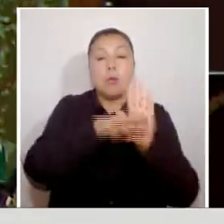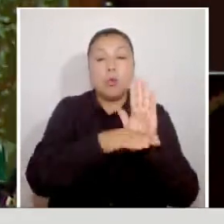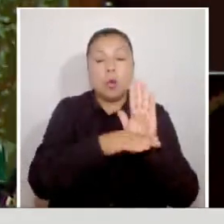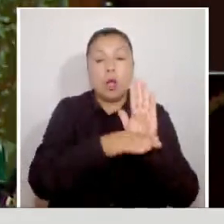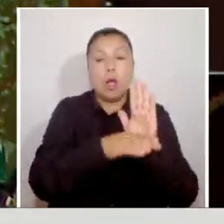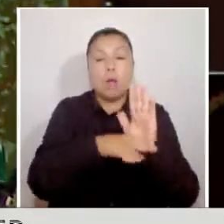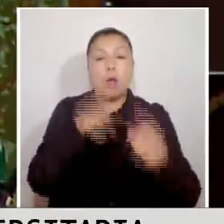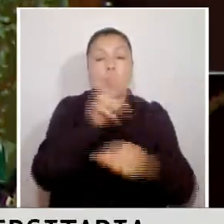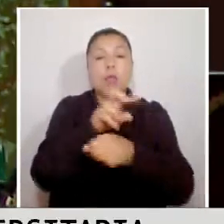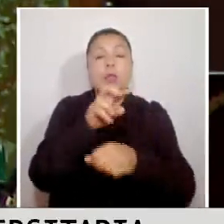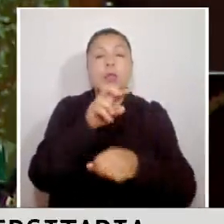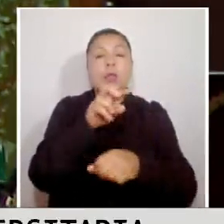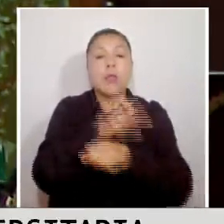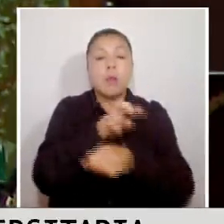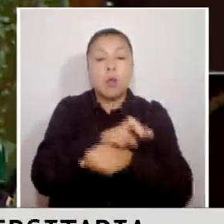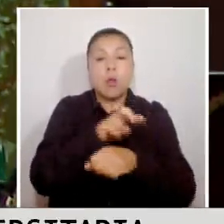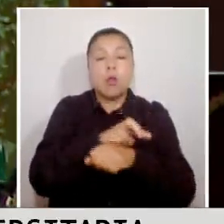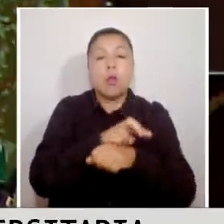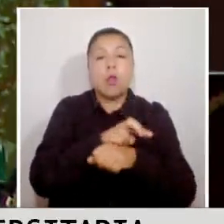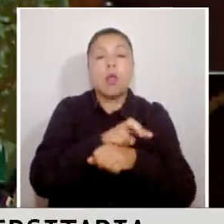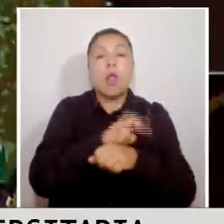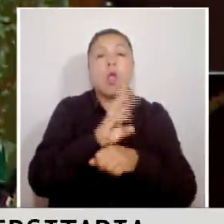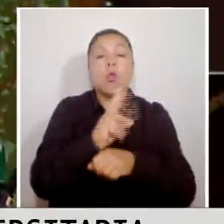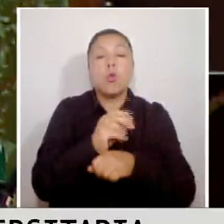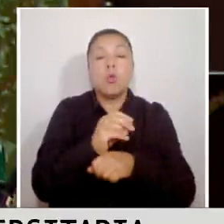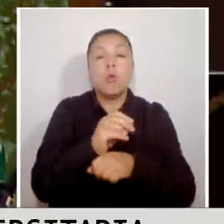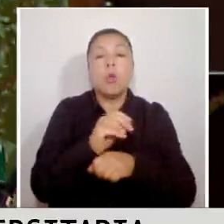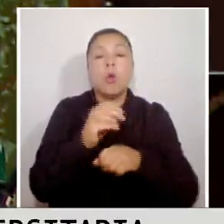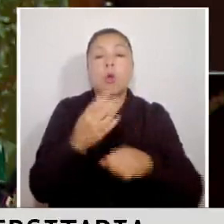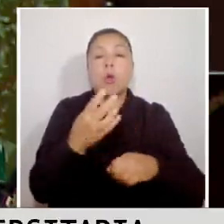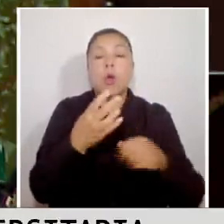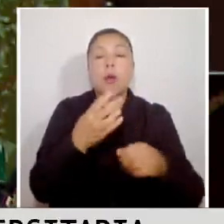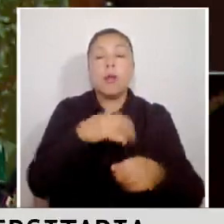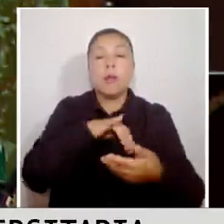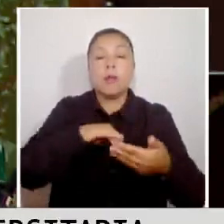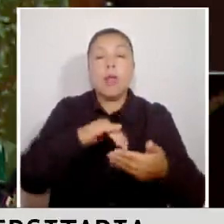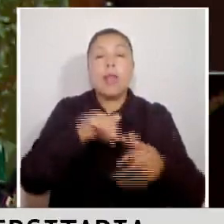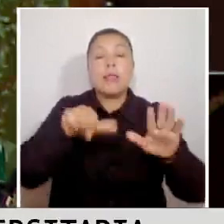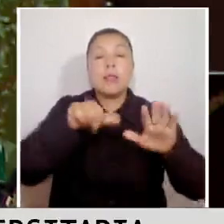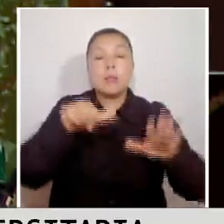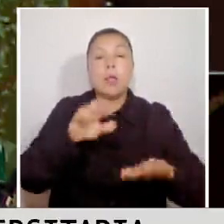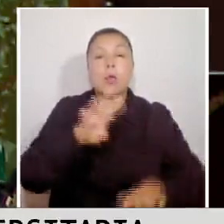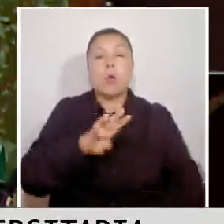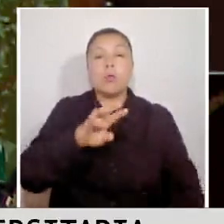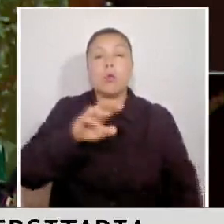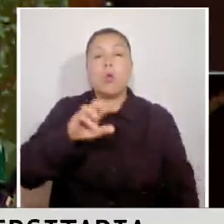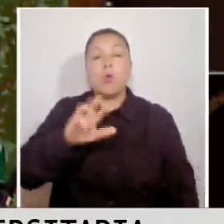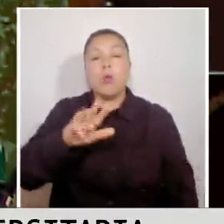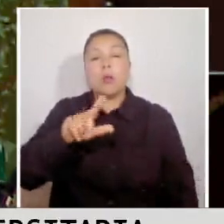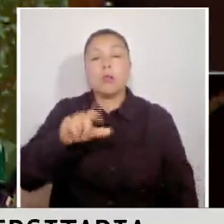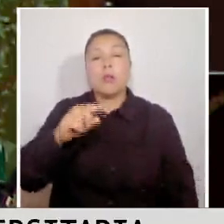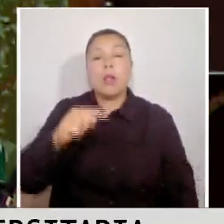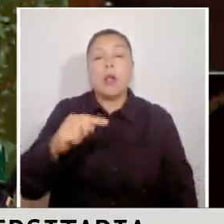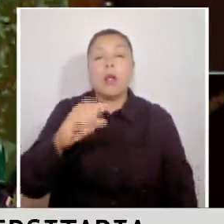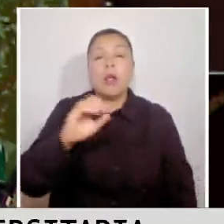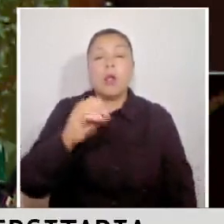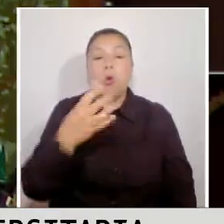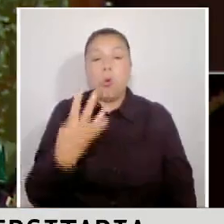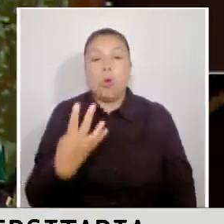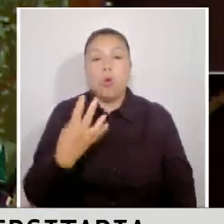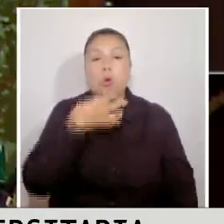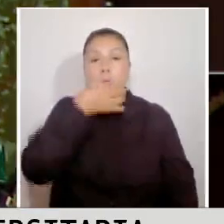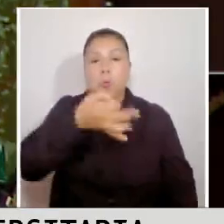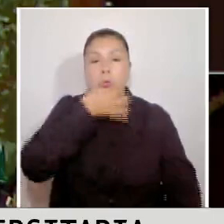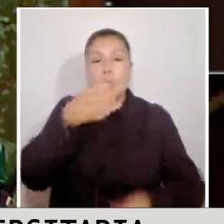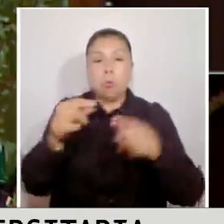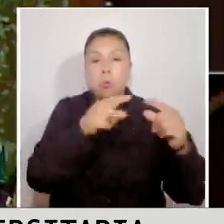pedagogía correspondiente al boletín 14000 Perdón 16497 r04 para la discusión de